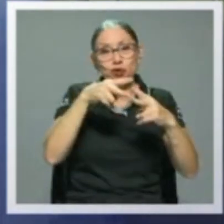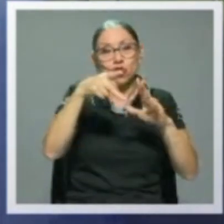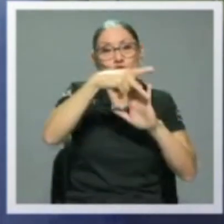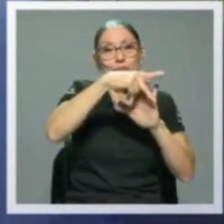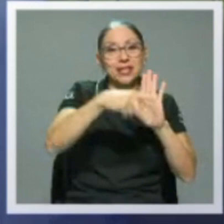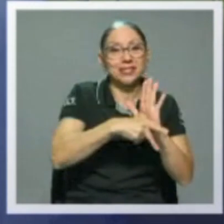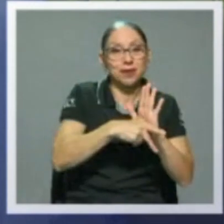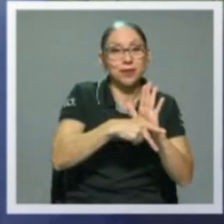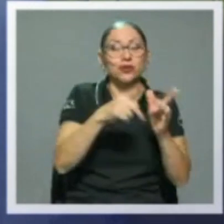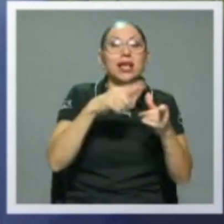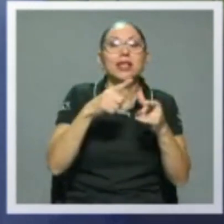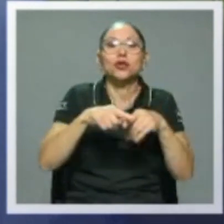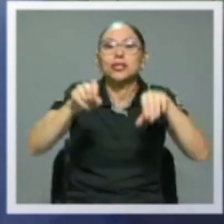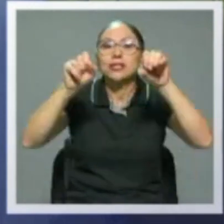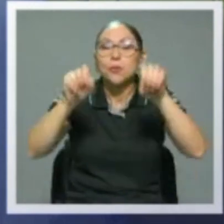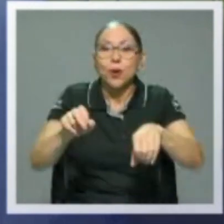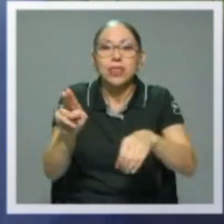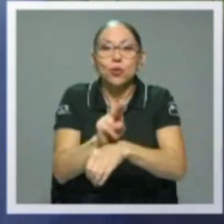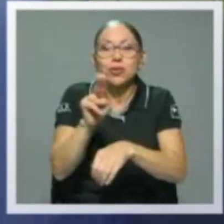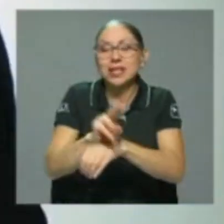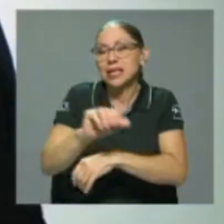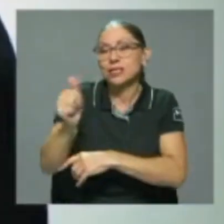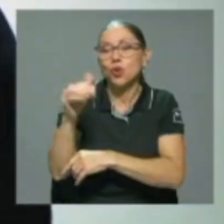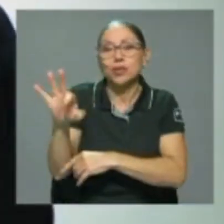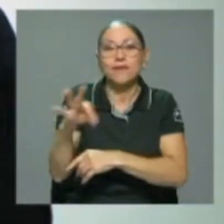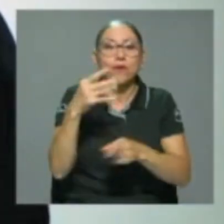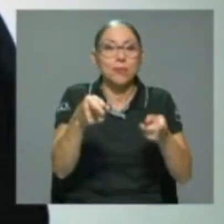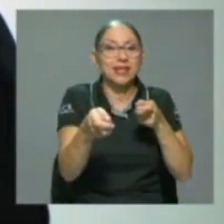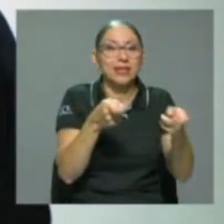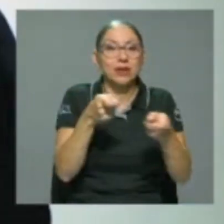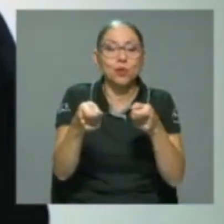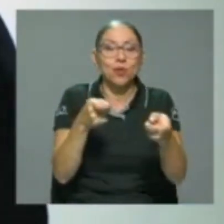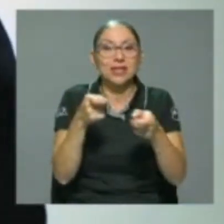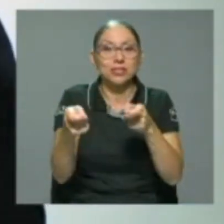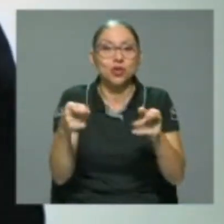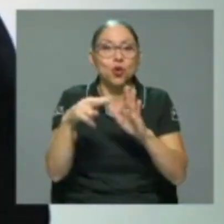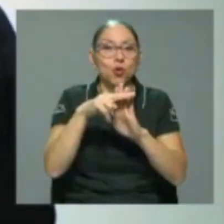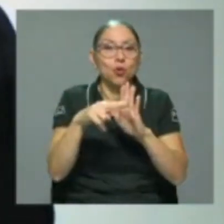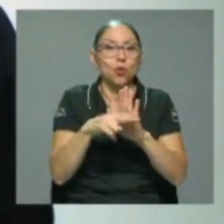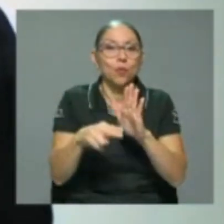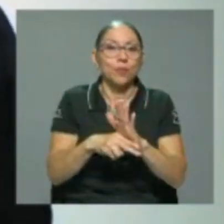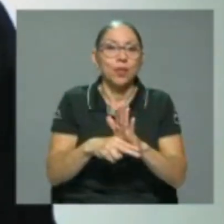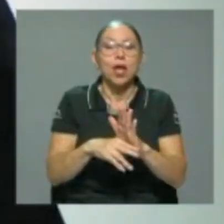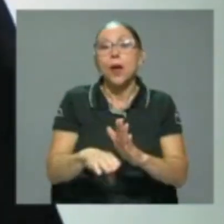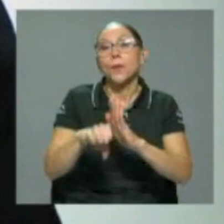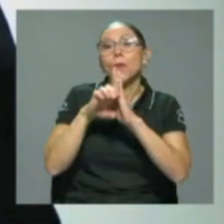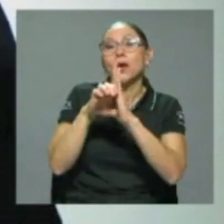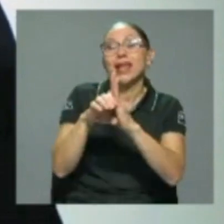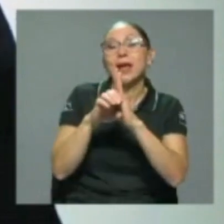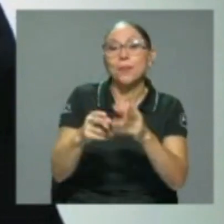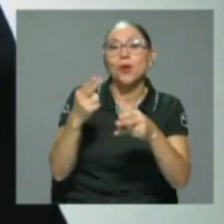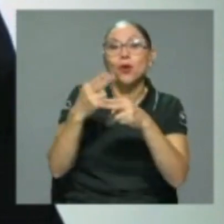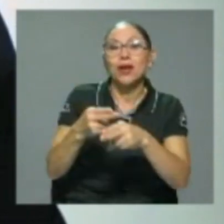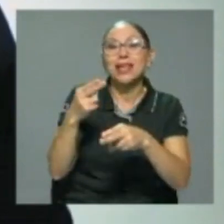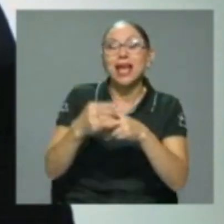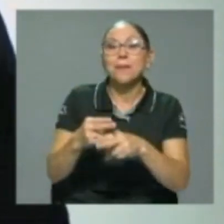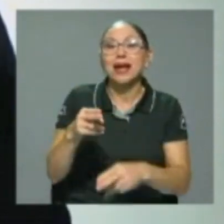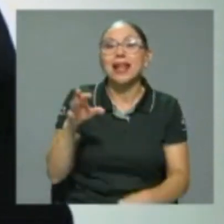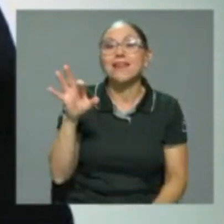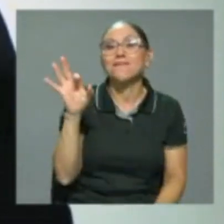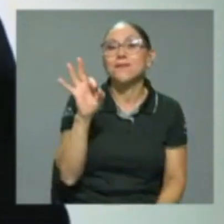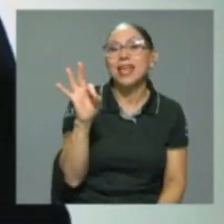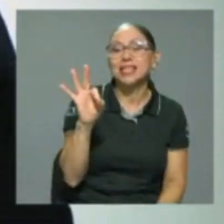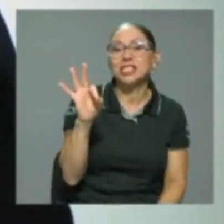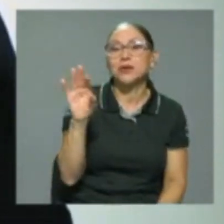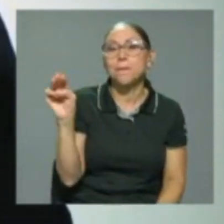otros mecanismos de regulación, como por ejemplo lo que llaman el benchmarking, es decir, fijarse